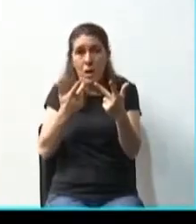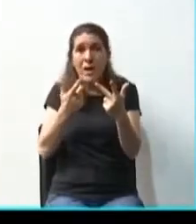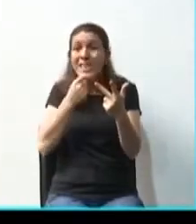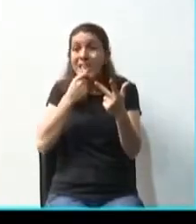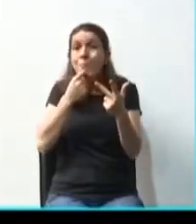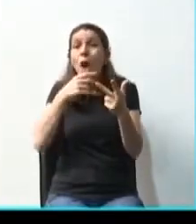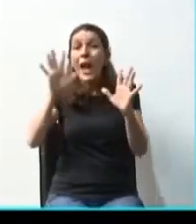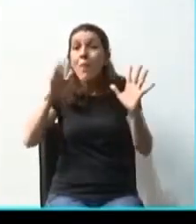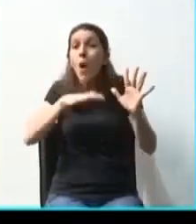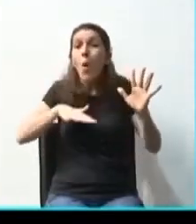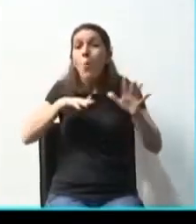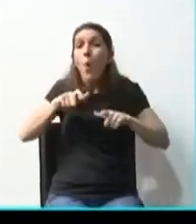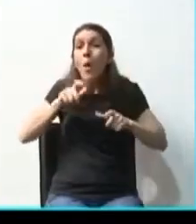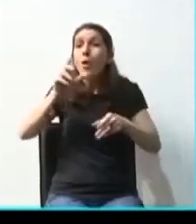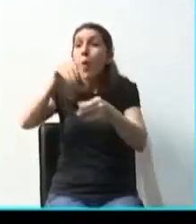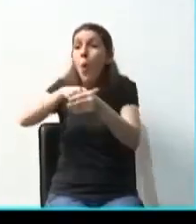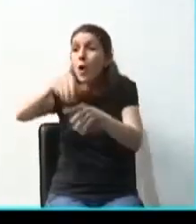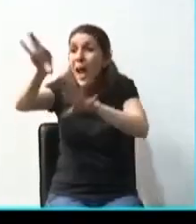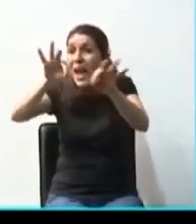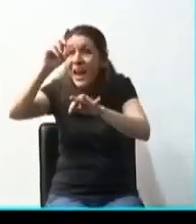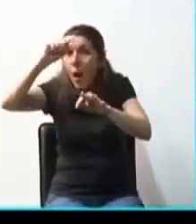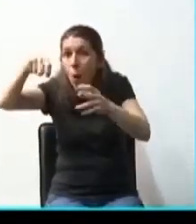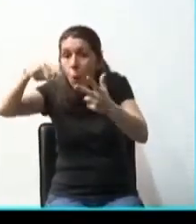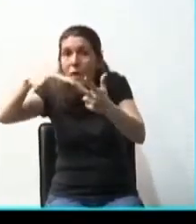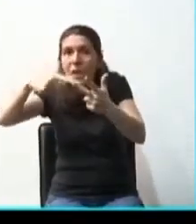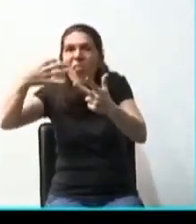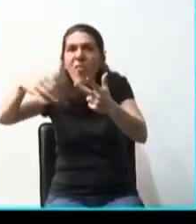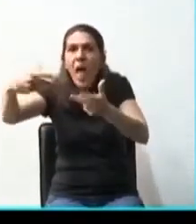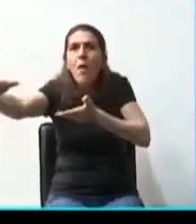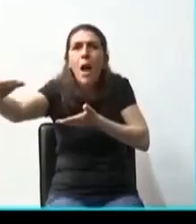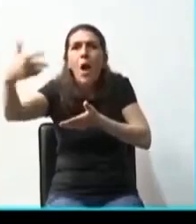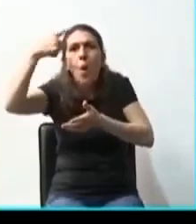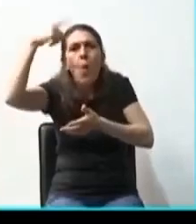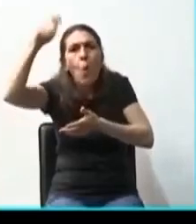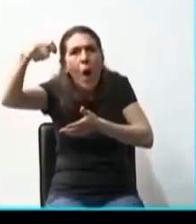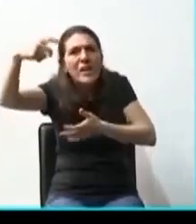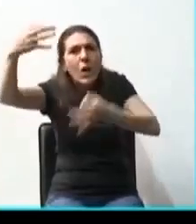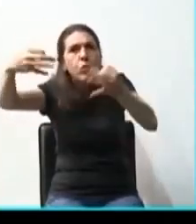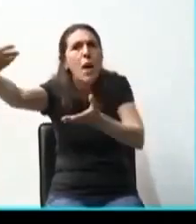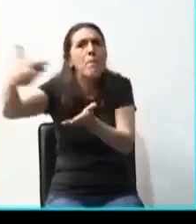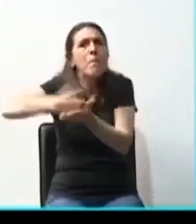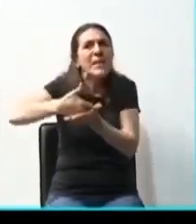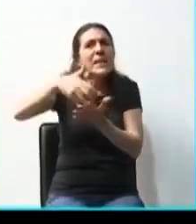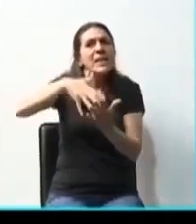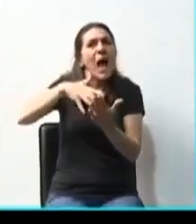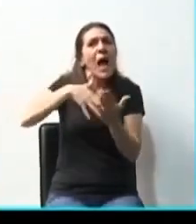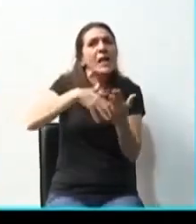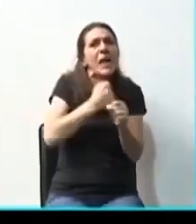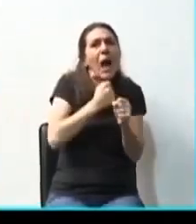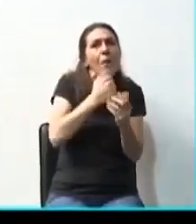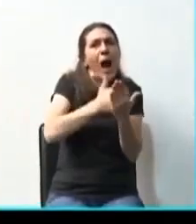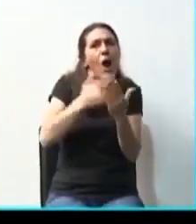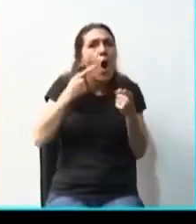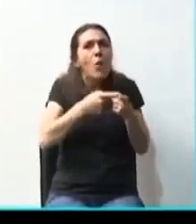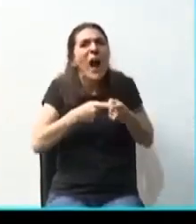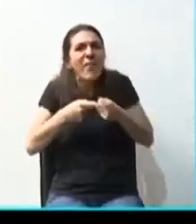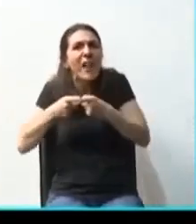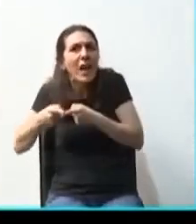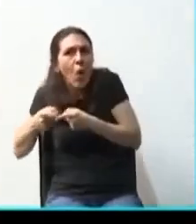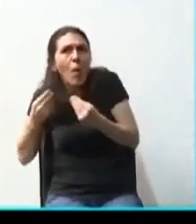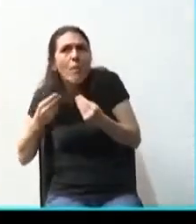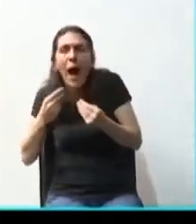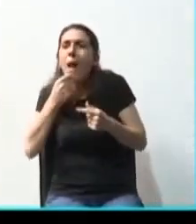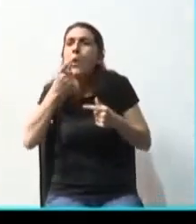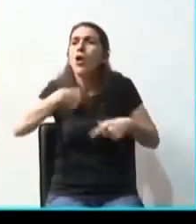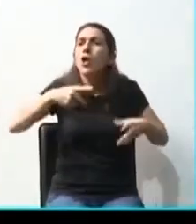pueblo, tendrían que presentar la plataforma al pueblo para que los vote. Y tendrán que decir, por ejemplo, nosotros queremos que nos voten en